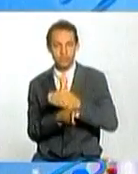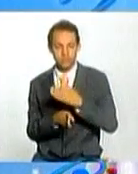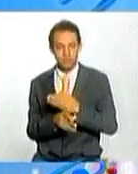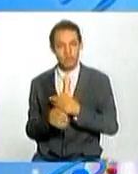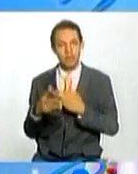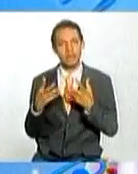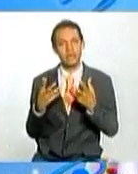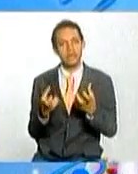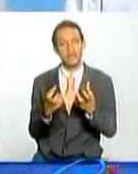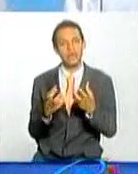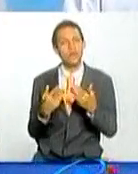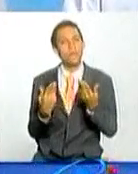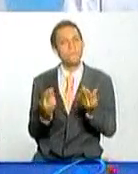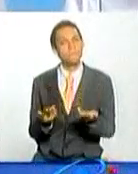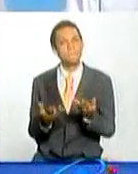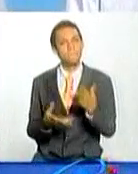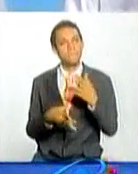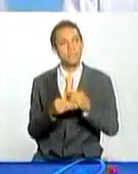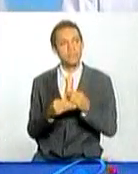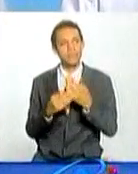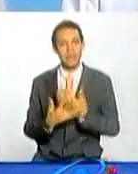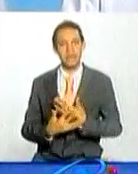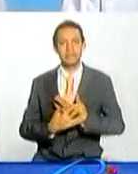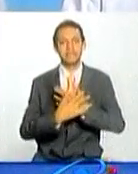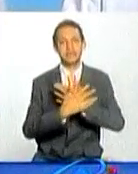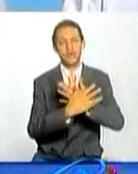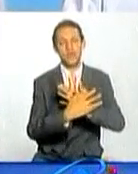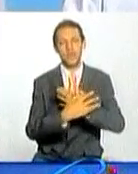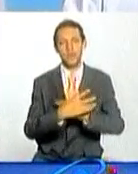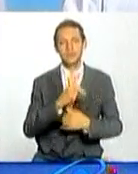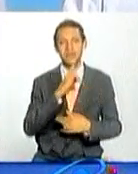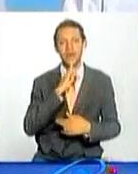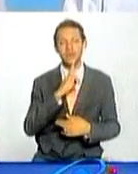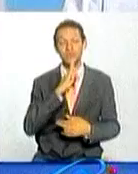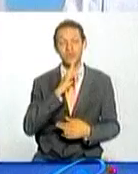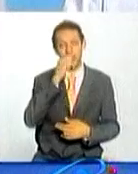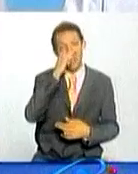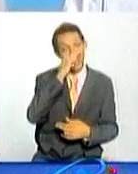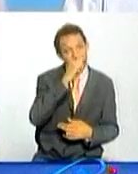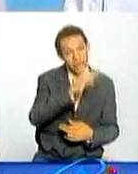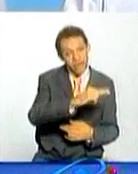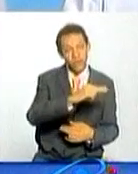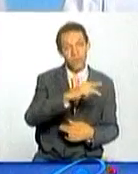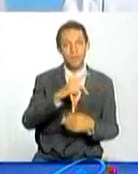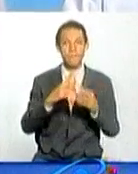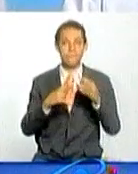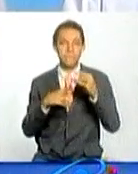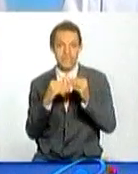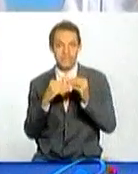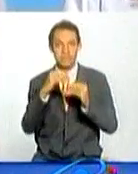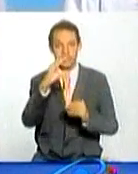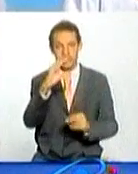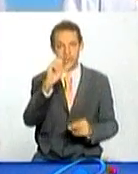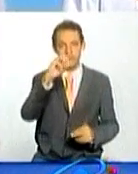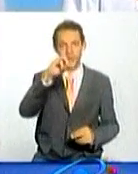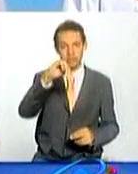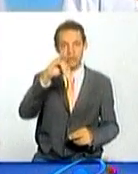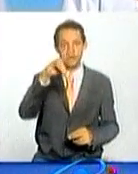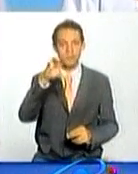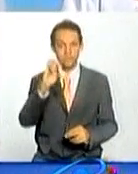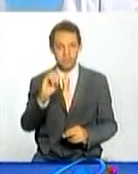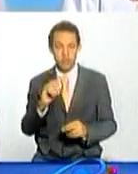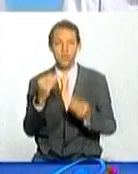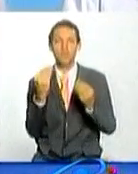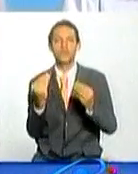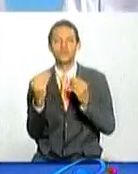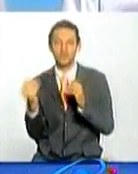quiero enviarle un saludo muy especial a Santiago, mi hijo, en Estados Unidos, y a Camilo Henao en Inglaterra, que nos están viendo, y a tantas personas. Un abrazo